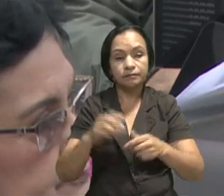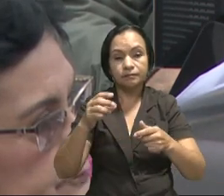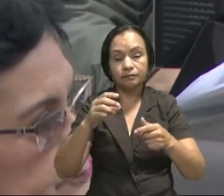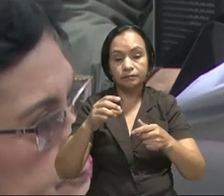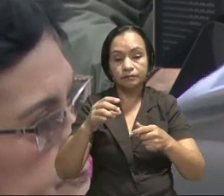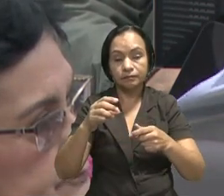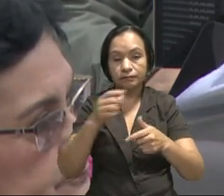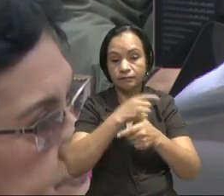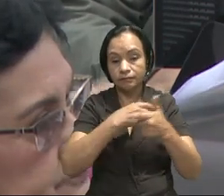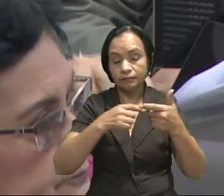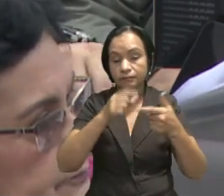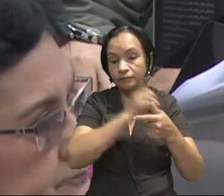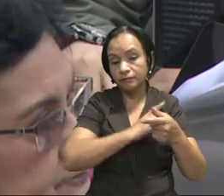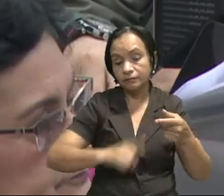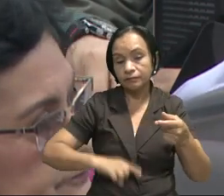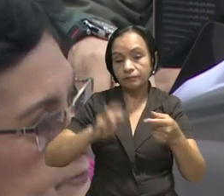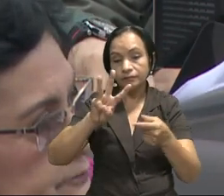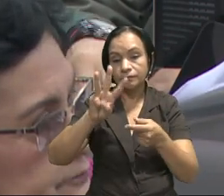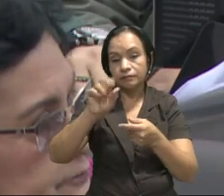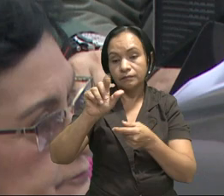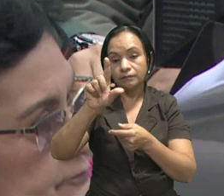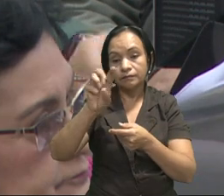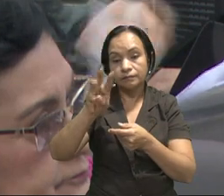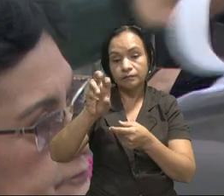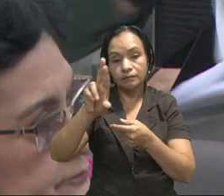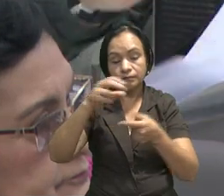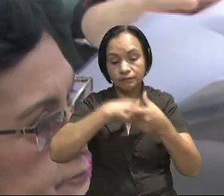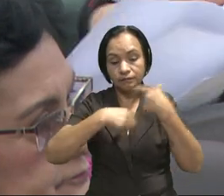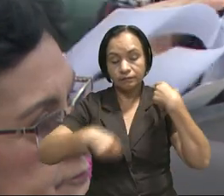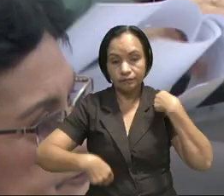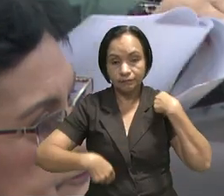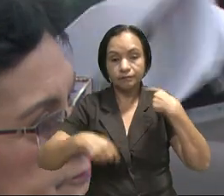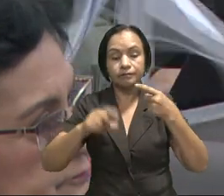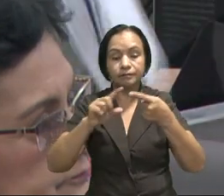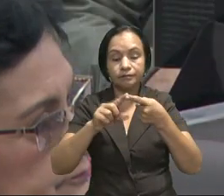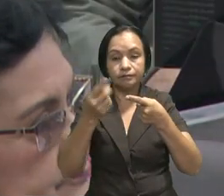Gualmero Antonio Gutiérrez Mercado, presidente.